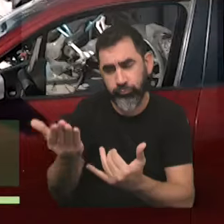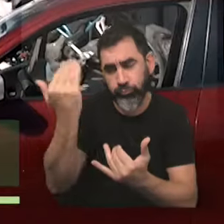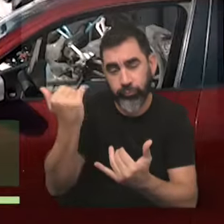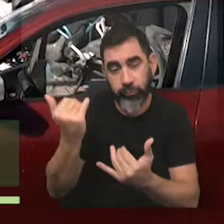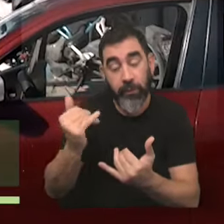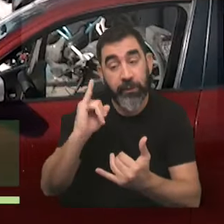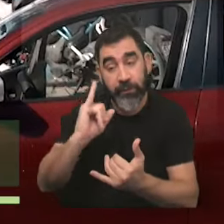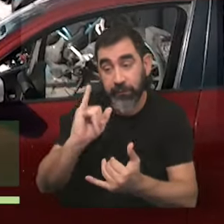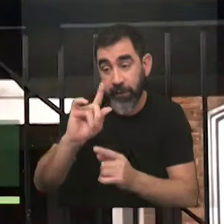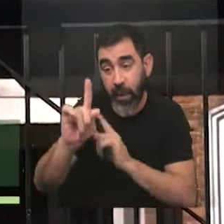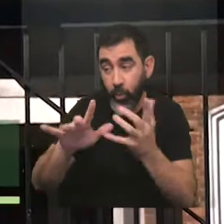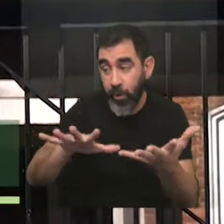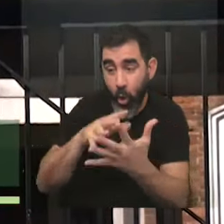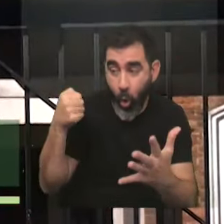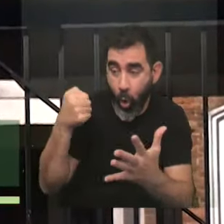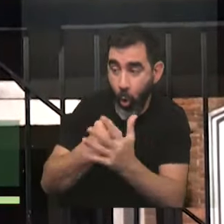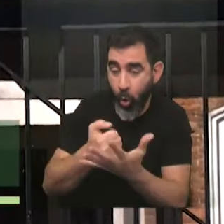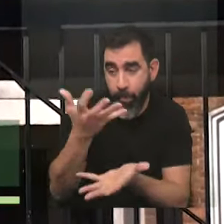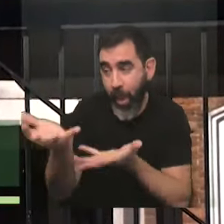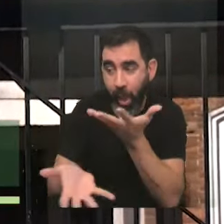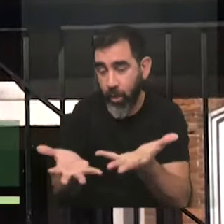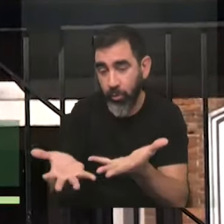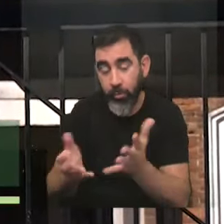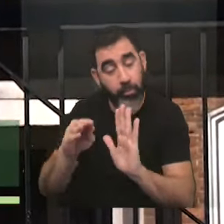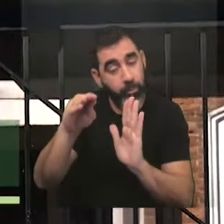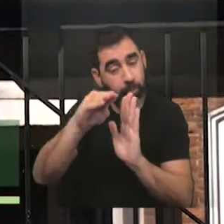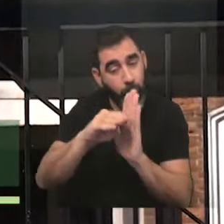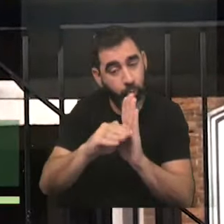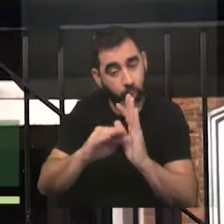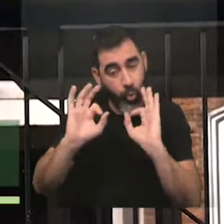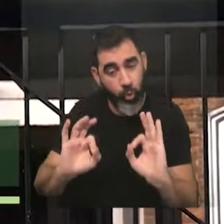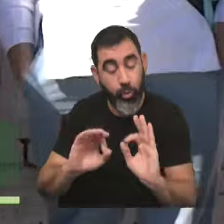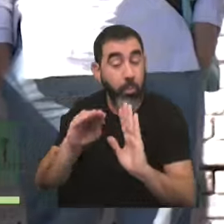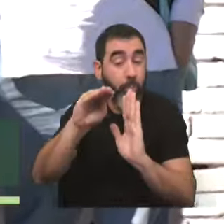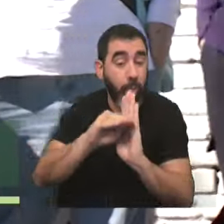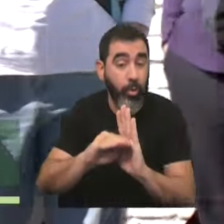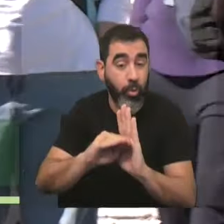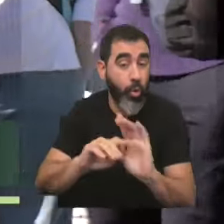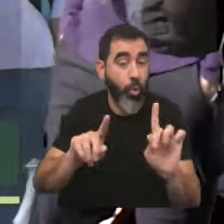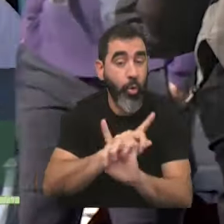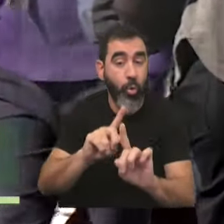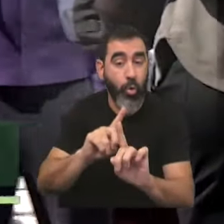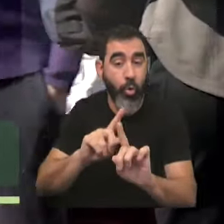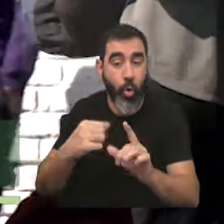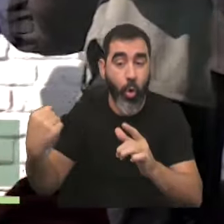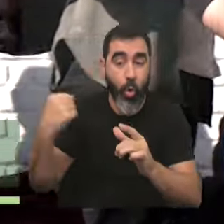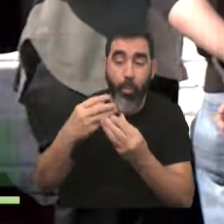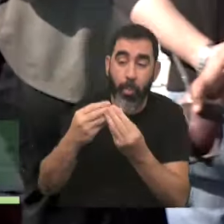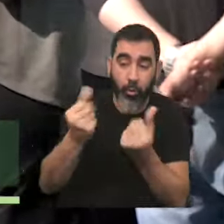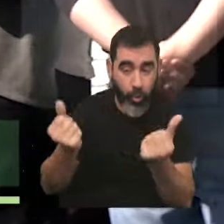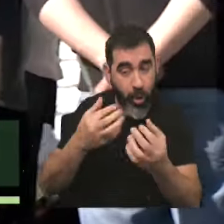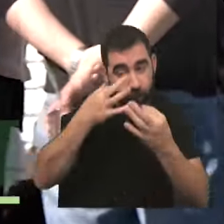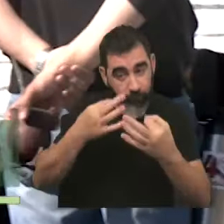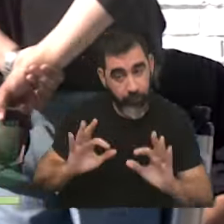cada vez que suceda este tipo de agresiones y que se cumplan los protocolos cuando te digo el protocolo es que bueno no es una agresión física leve sino que se